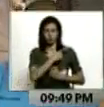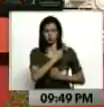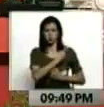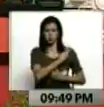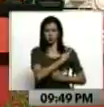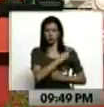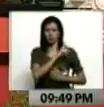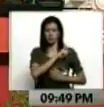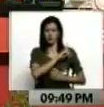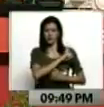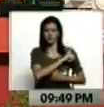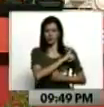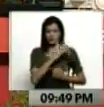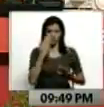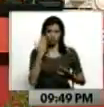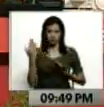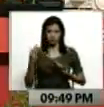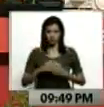coronel